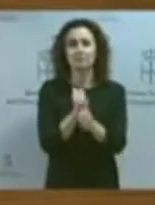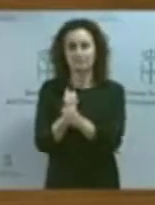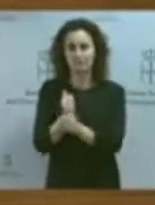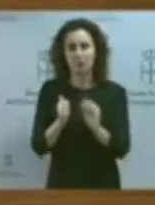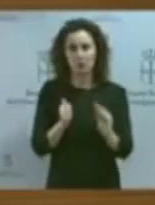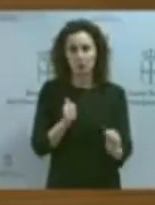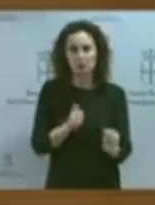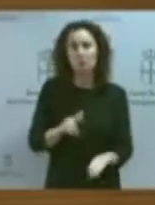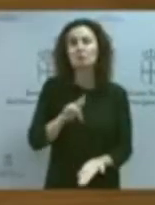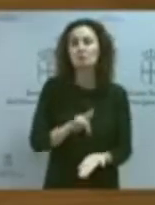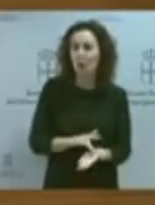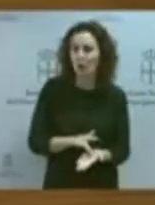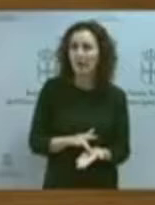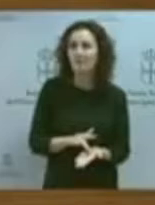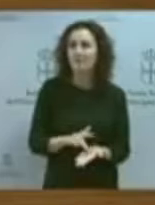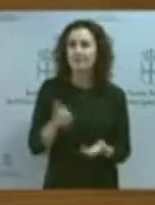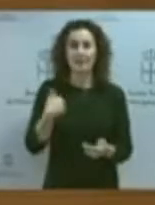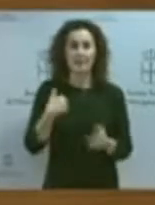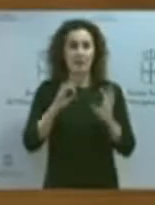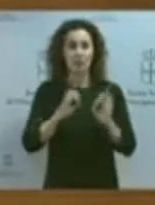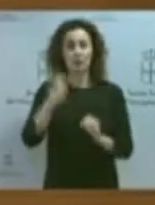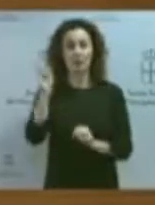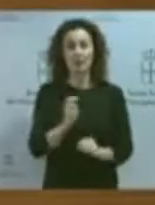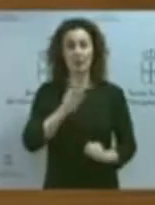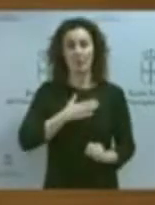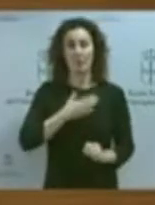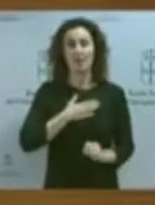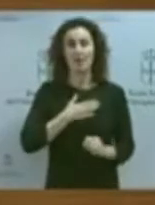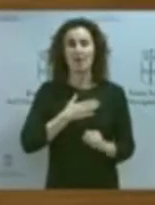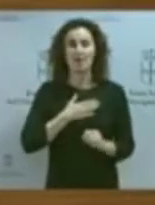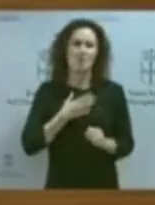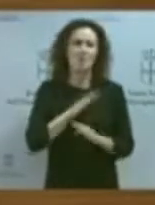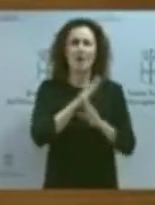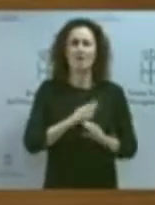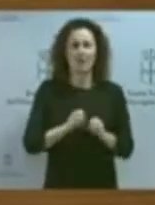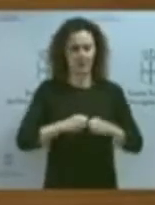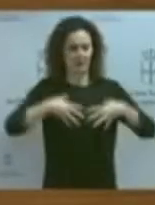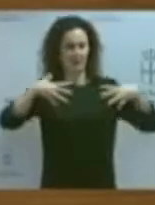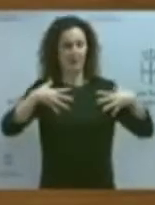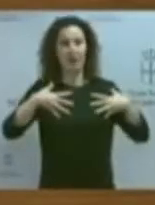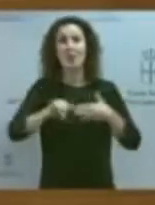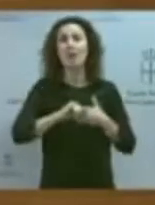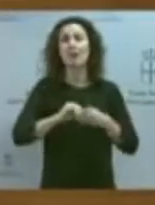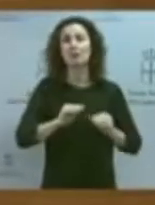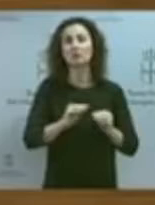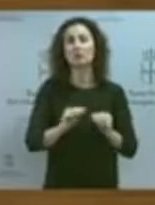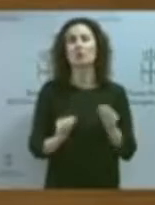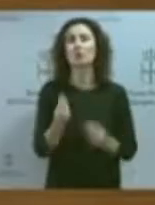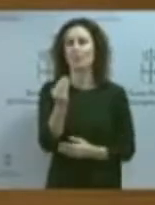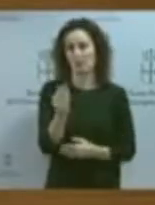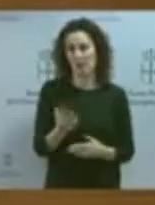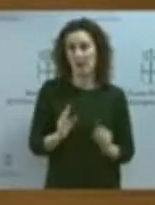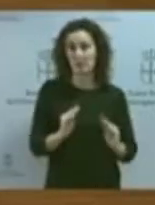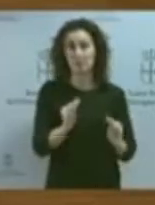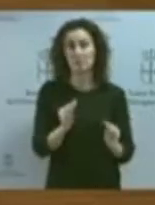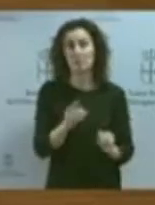emanaciones patrióticas y fragancias místicas y míticas al rollo de Covadonga. El más trascendente de los centenarios asturianos, la batalla